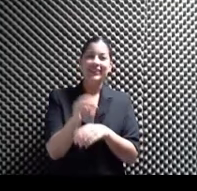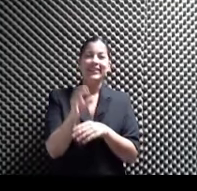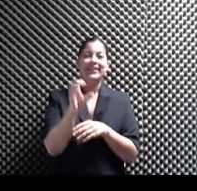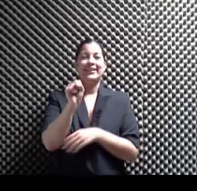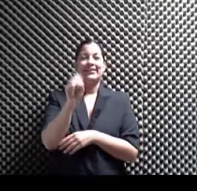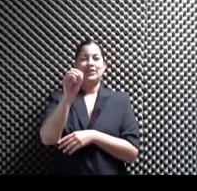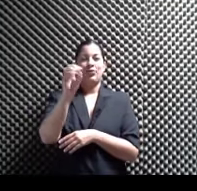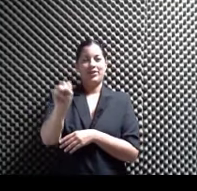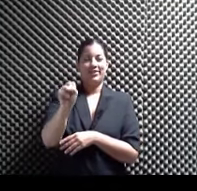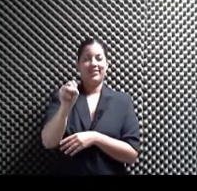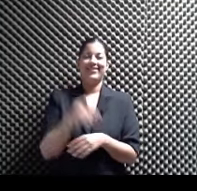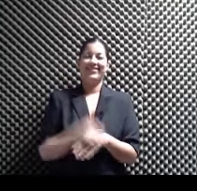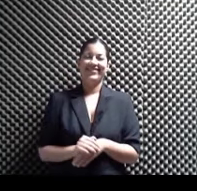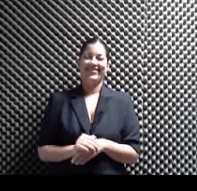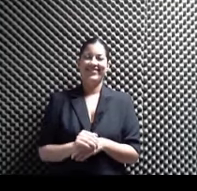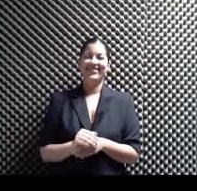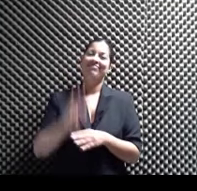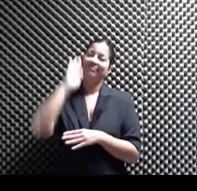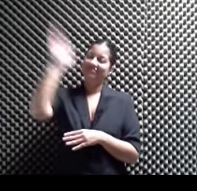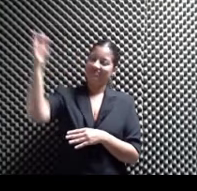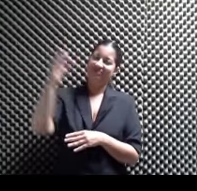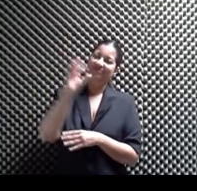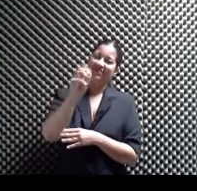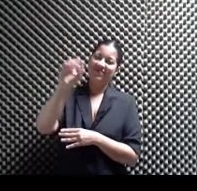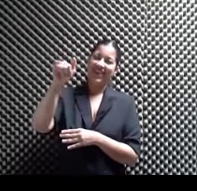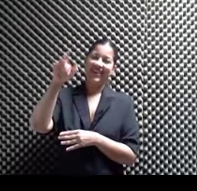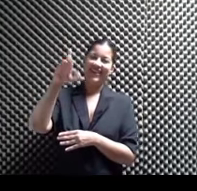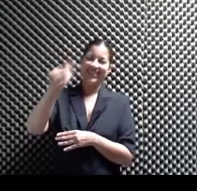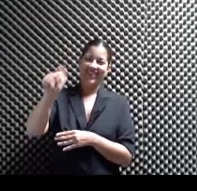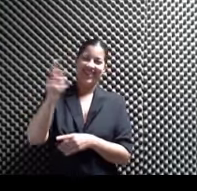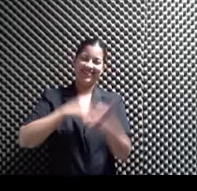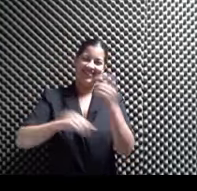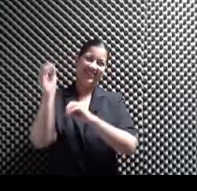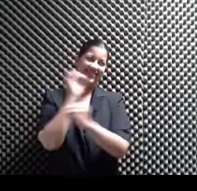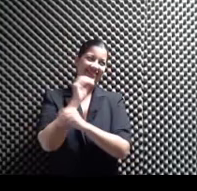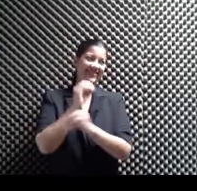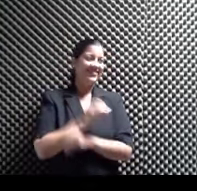hemos saludado A Omaira Cabilla Hola Omaira